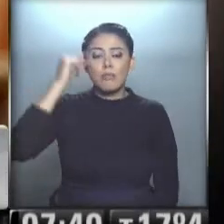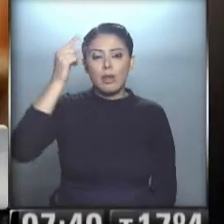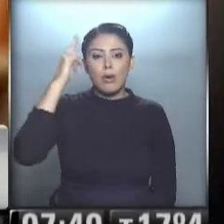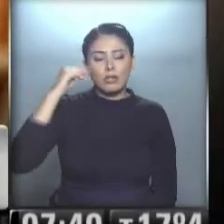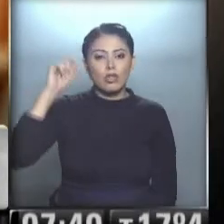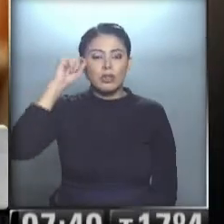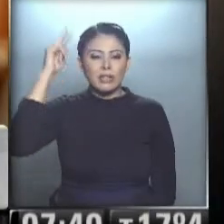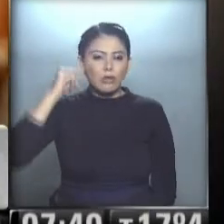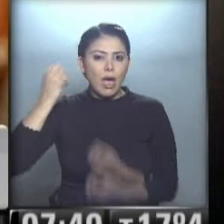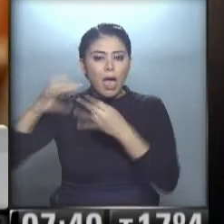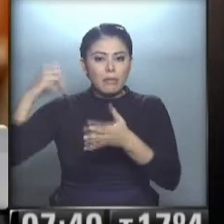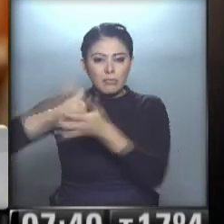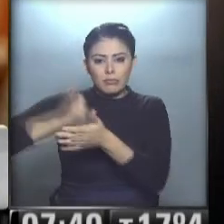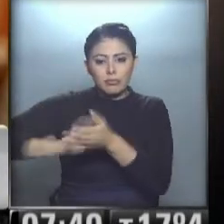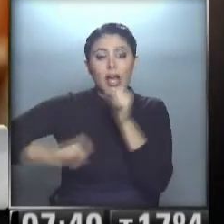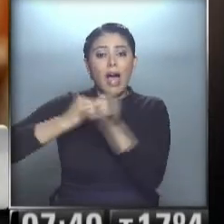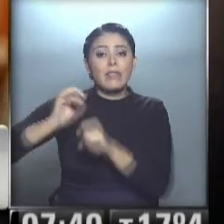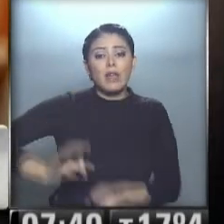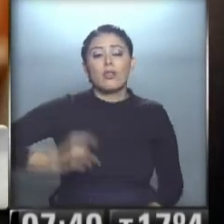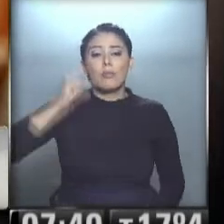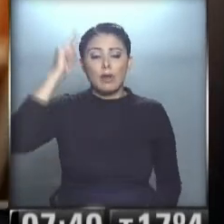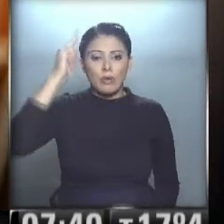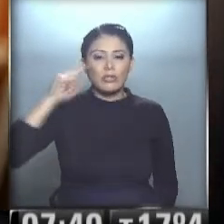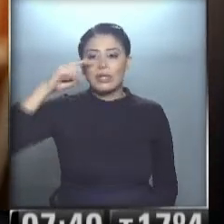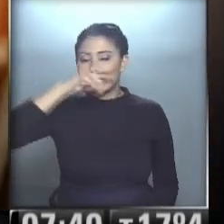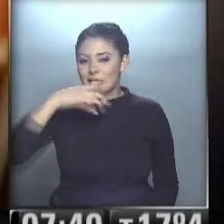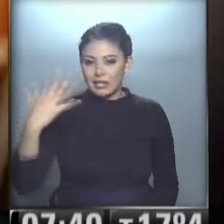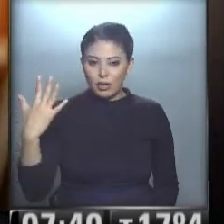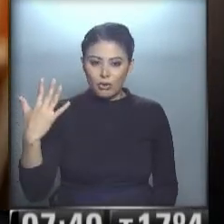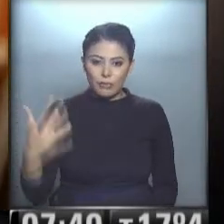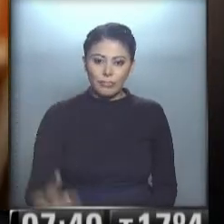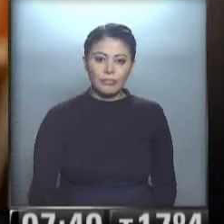extendiéndose en el tiempo hasta en 1975